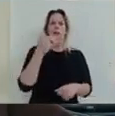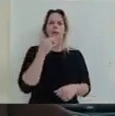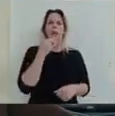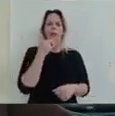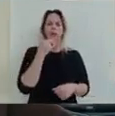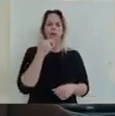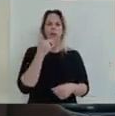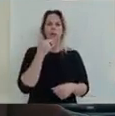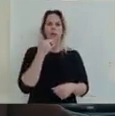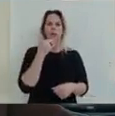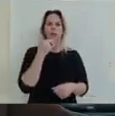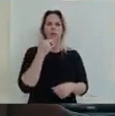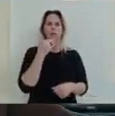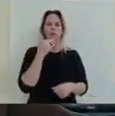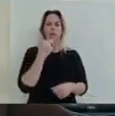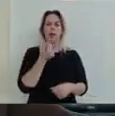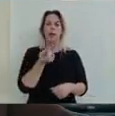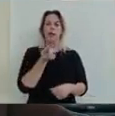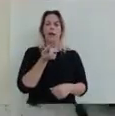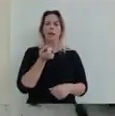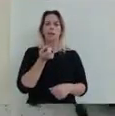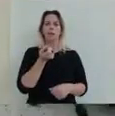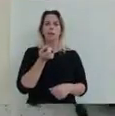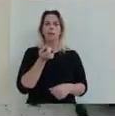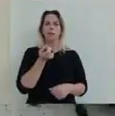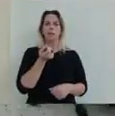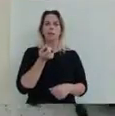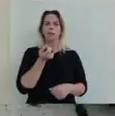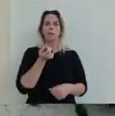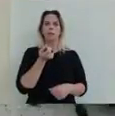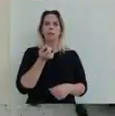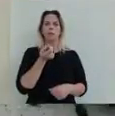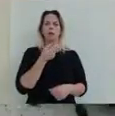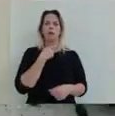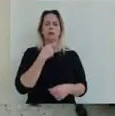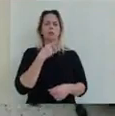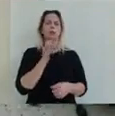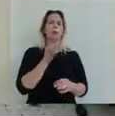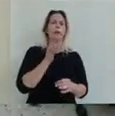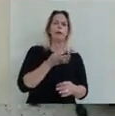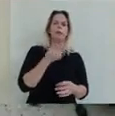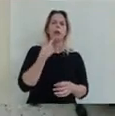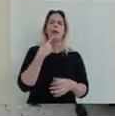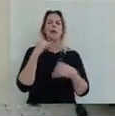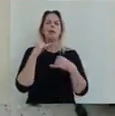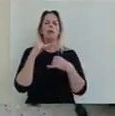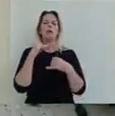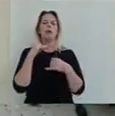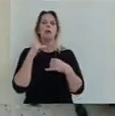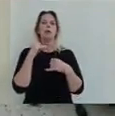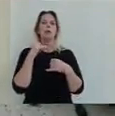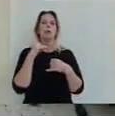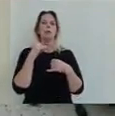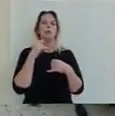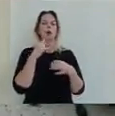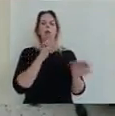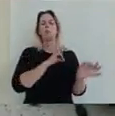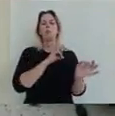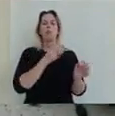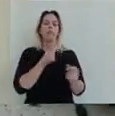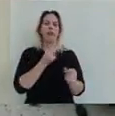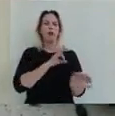queremos saber, en todo caso, que el DEM diga si esta partida, hablamos exclusivamente de la partida recibida, no